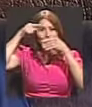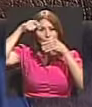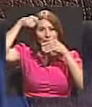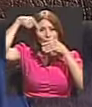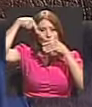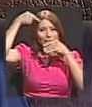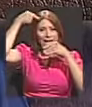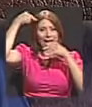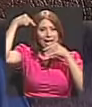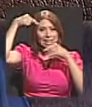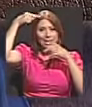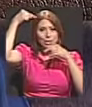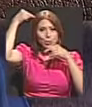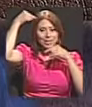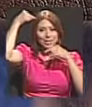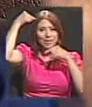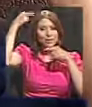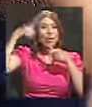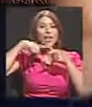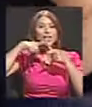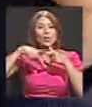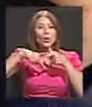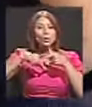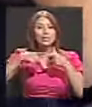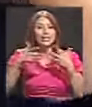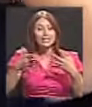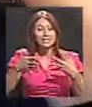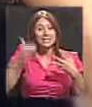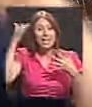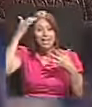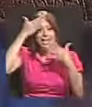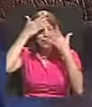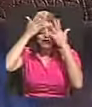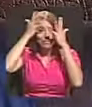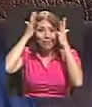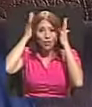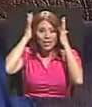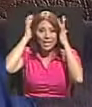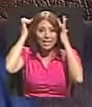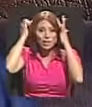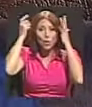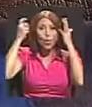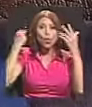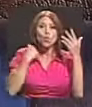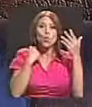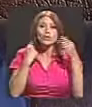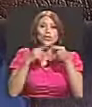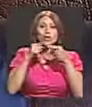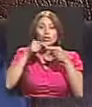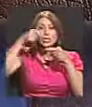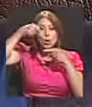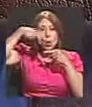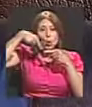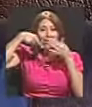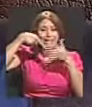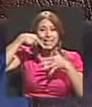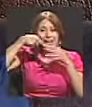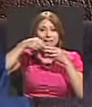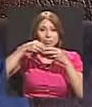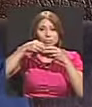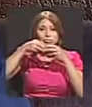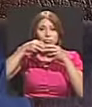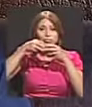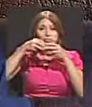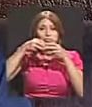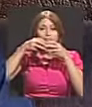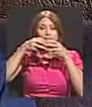entonces este como esto es un el cráneo forrado todo de hueso va creciendo la gota va creciendo se va haciendo